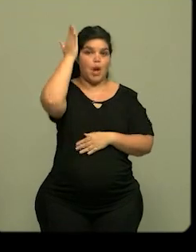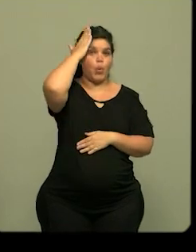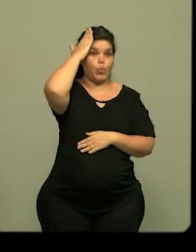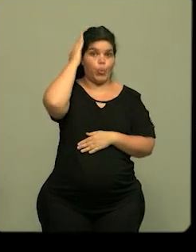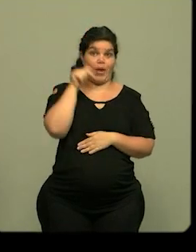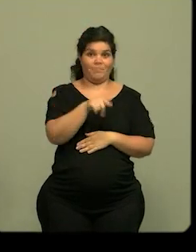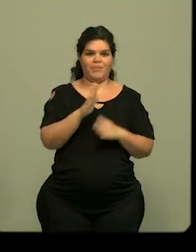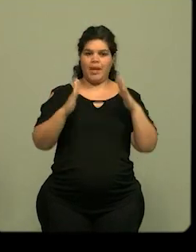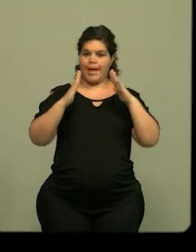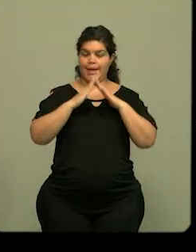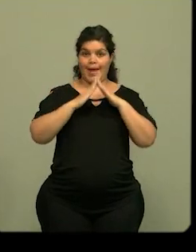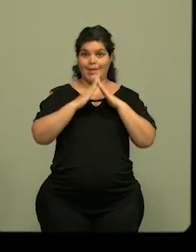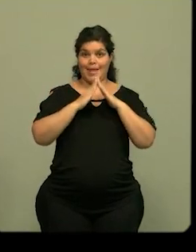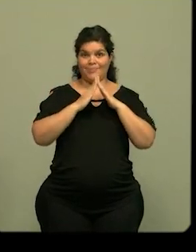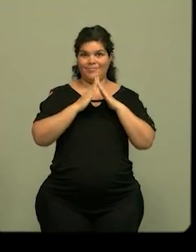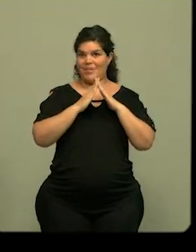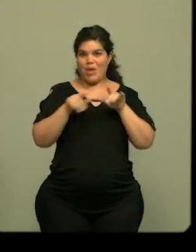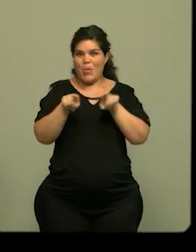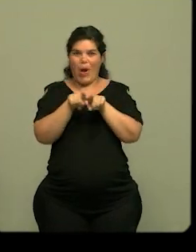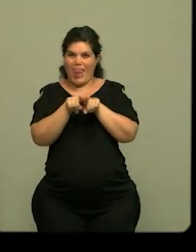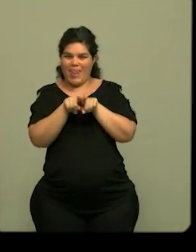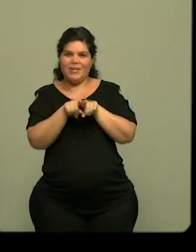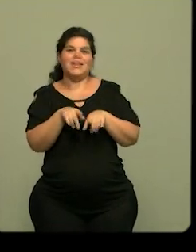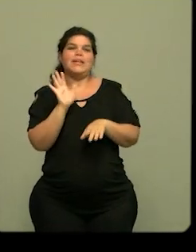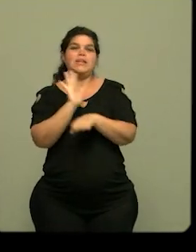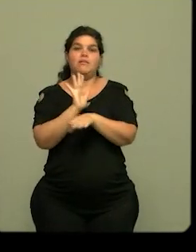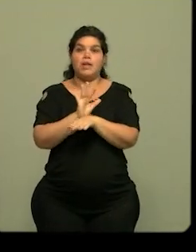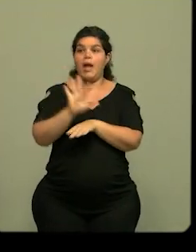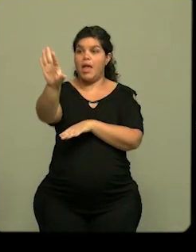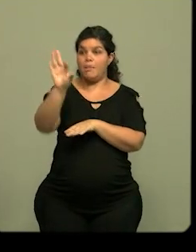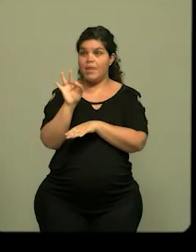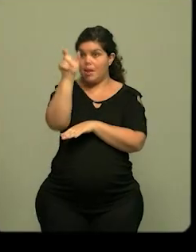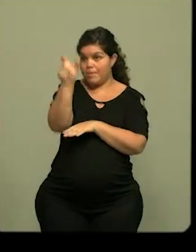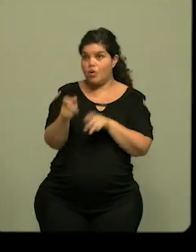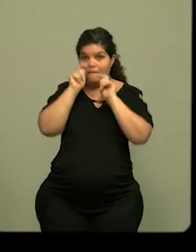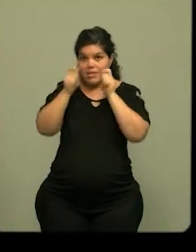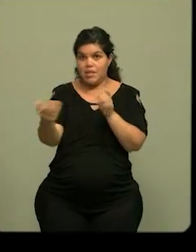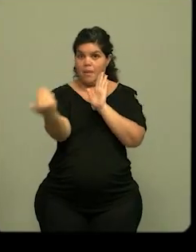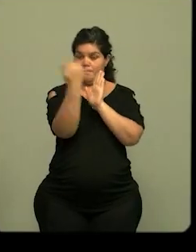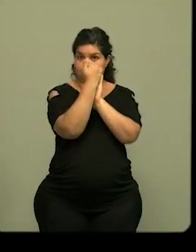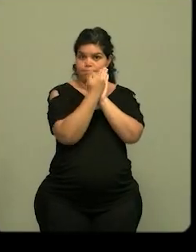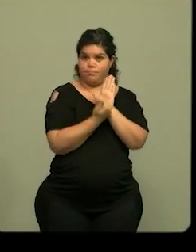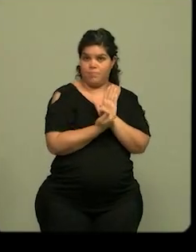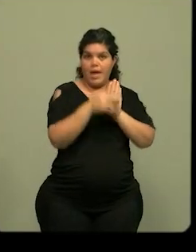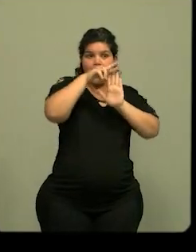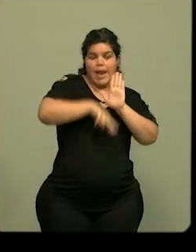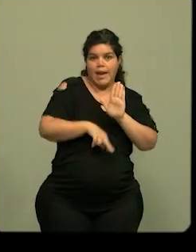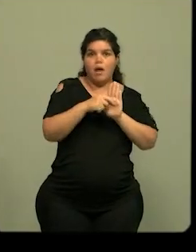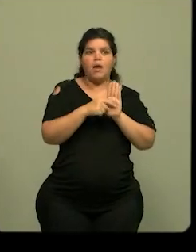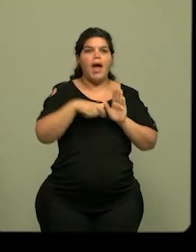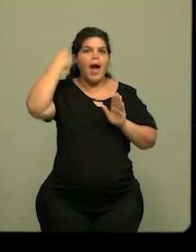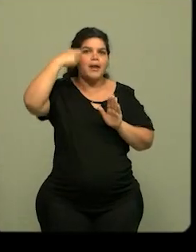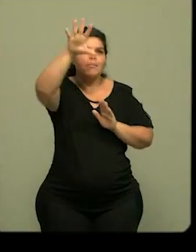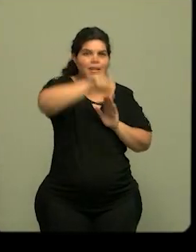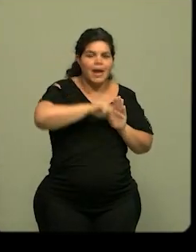a tu casa y vos pones normas en tu casa y decís qué es lo que está permitido y qué es lo ¿Y que no. qué no? Claro. Vos podés venir con animales, no podés venir con mascotas.